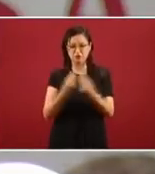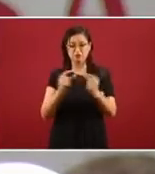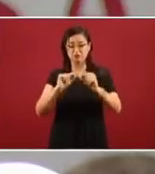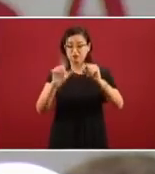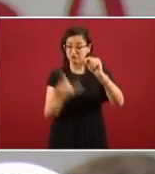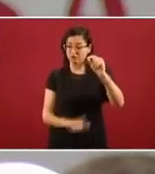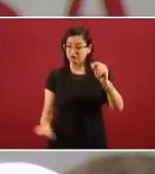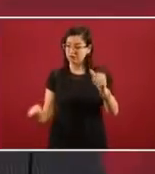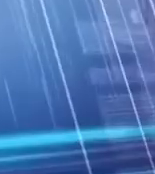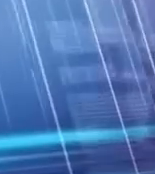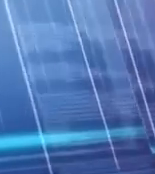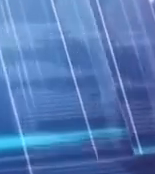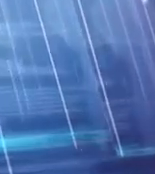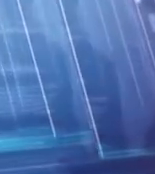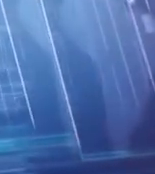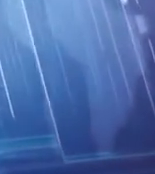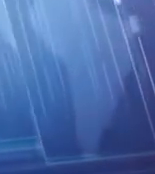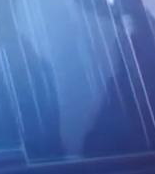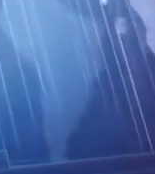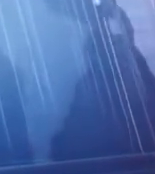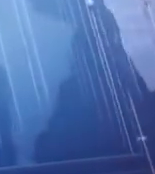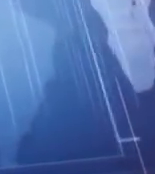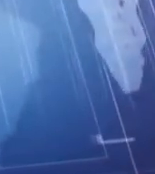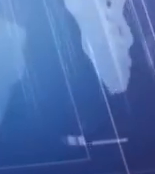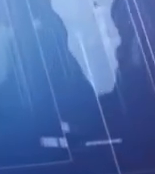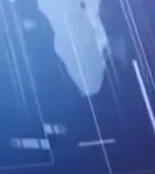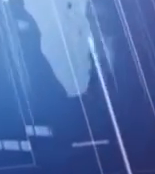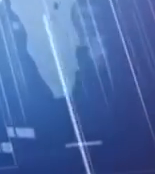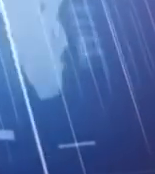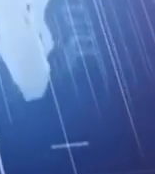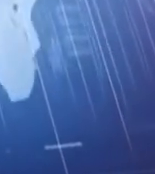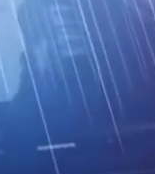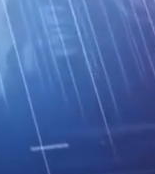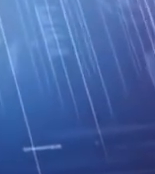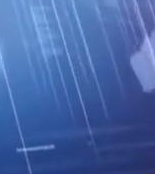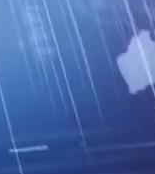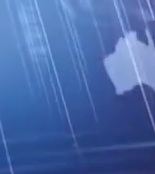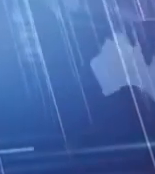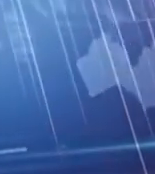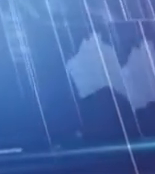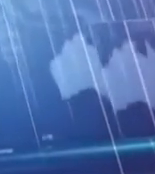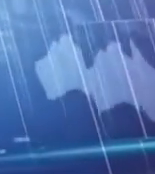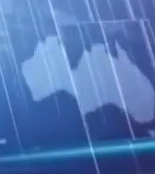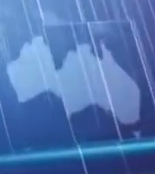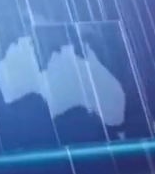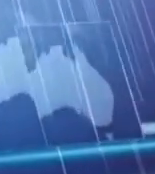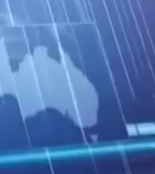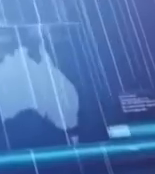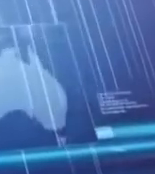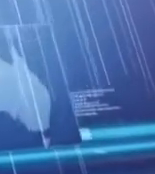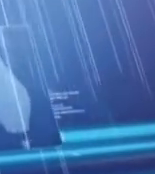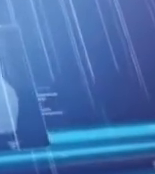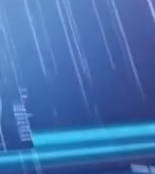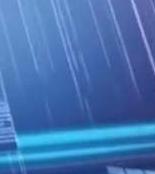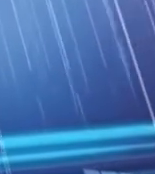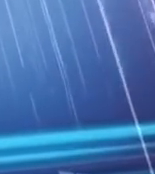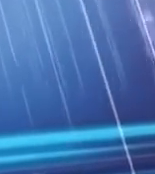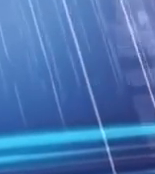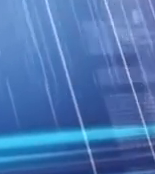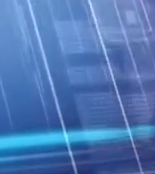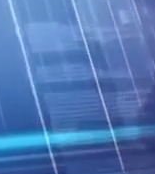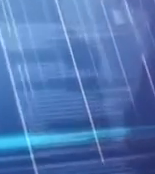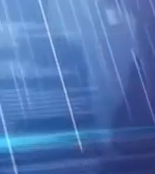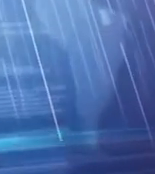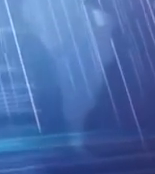primero. Hoy en la mañanera el subsecretario de Salud Hugo López-Gatell señaló que hay 4 ensayos clínicos que se están llevando en algunas universidades